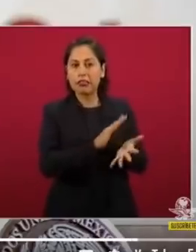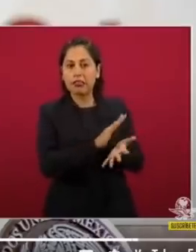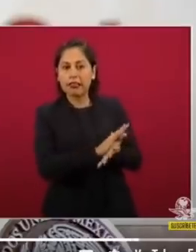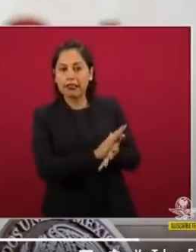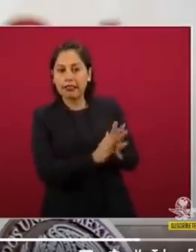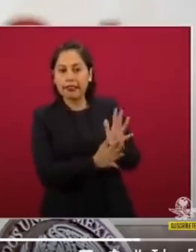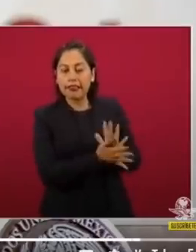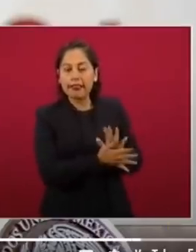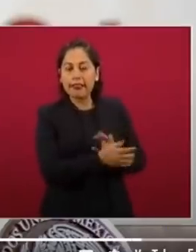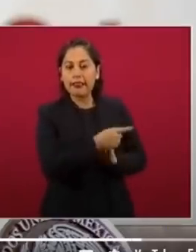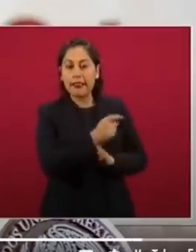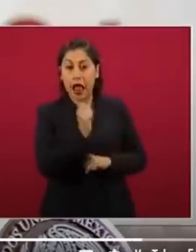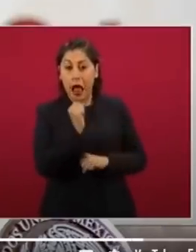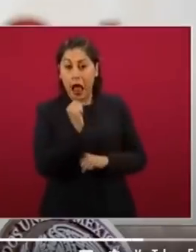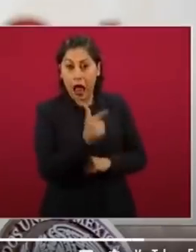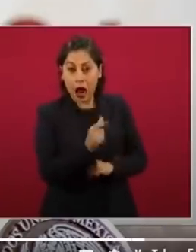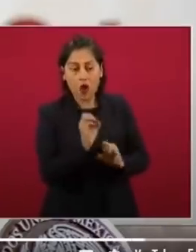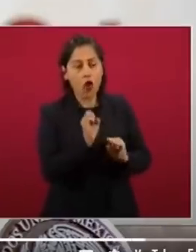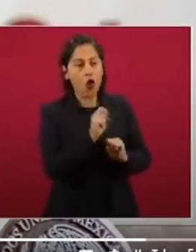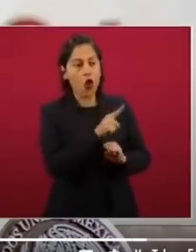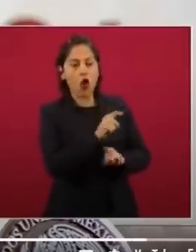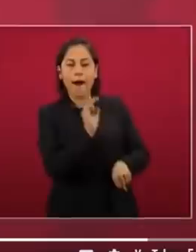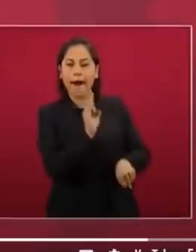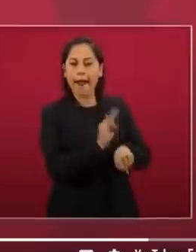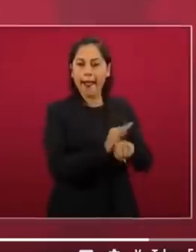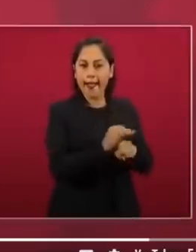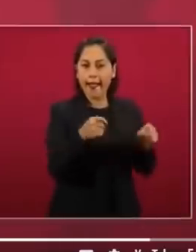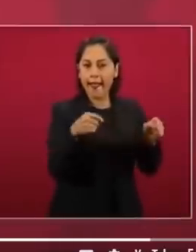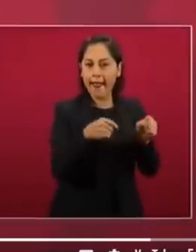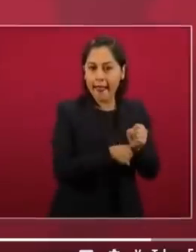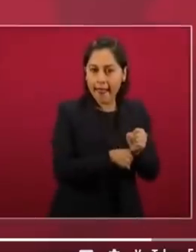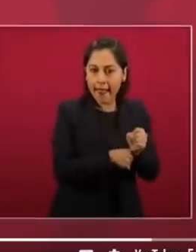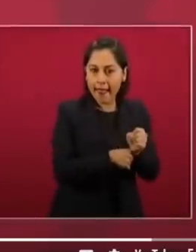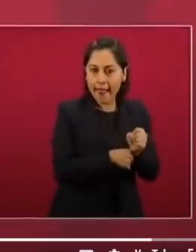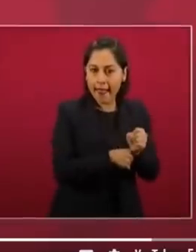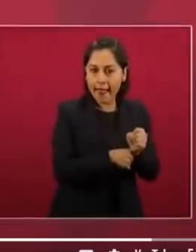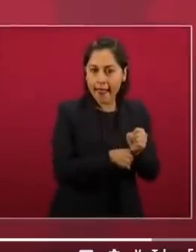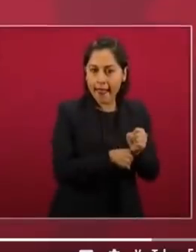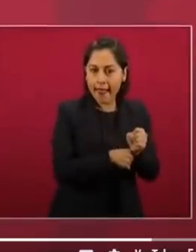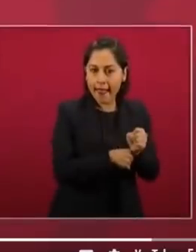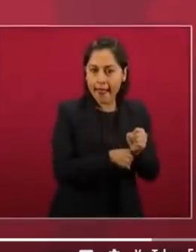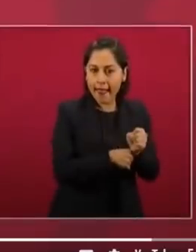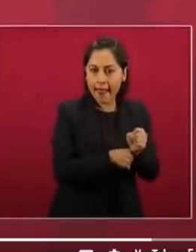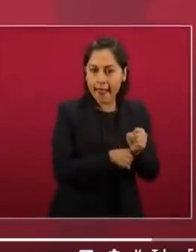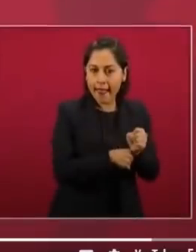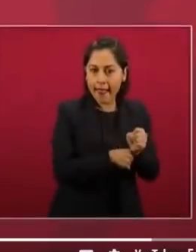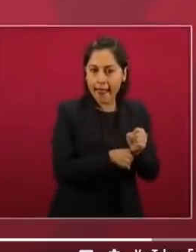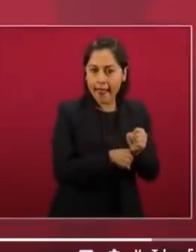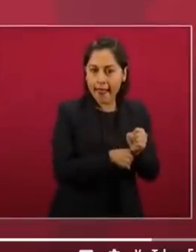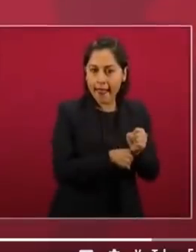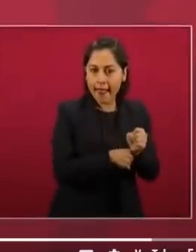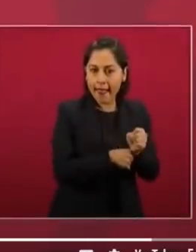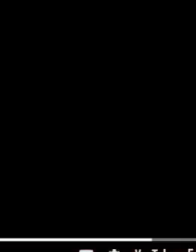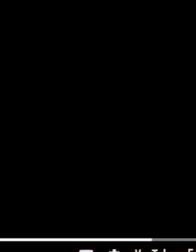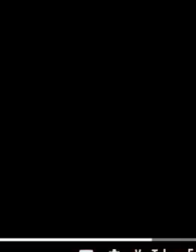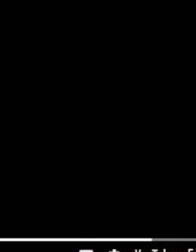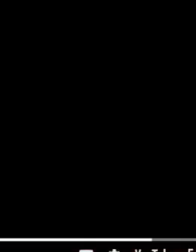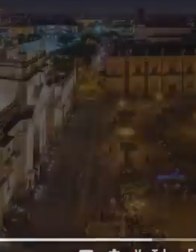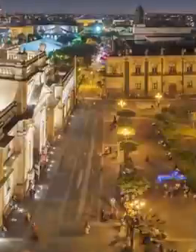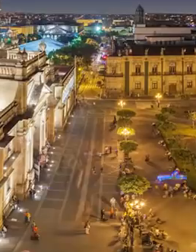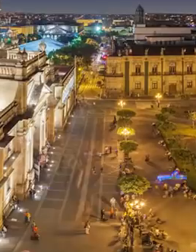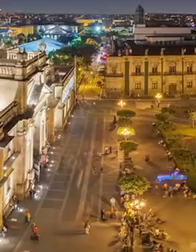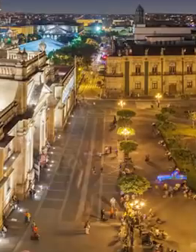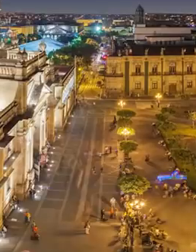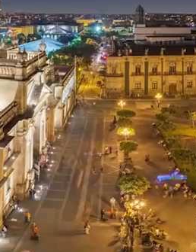ni de subordinación política. Y bueno, esas son las palabras del presidente de